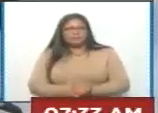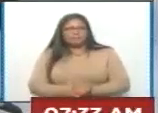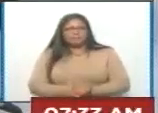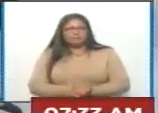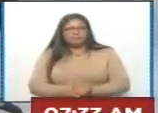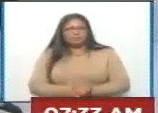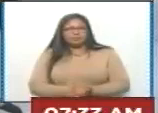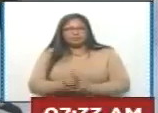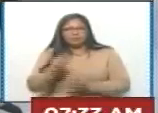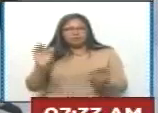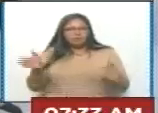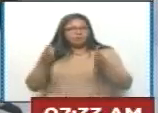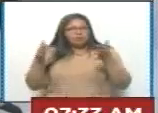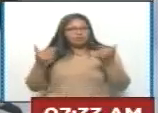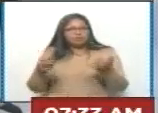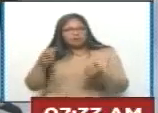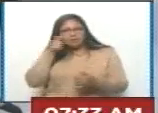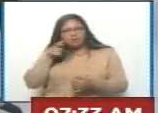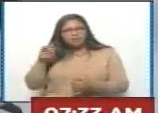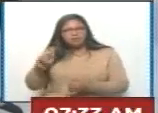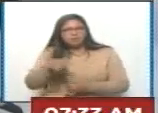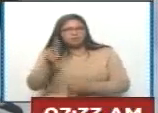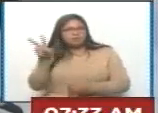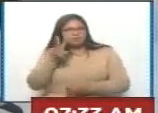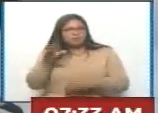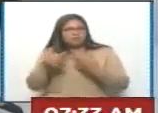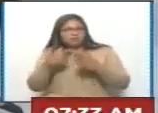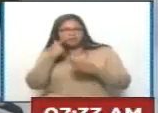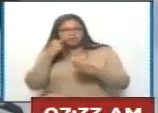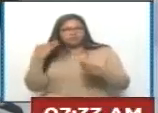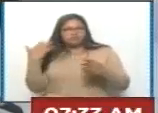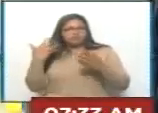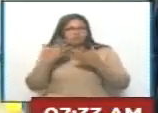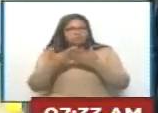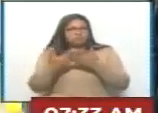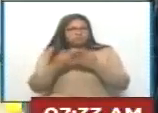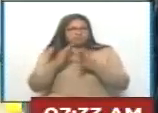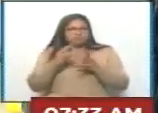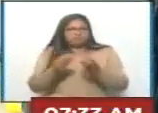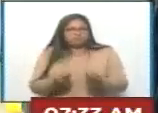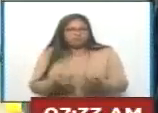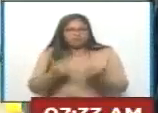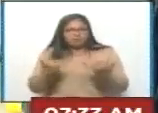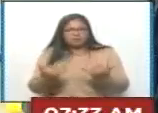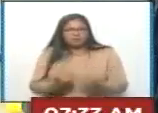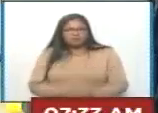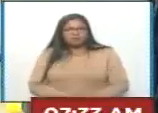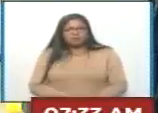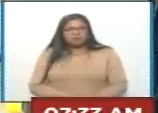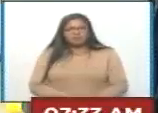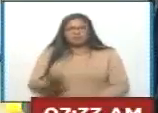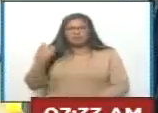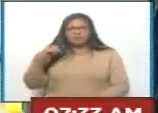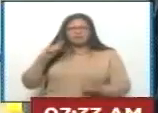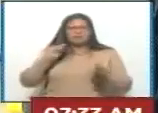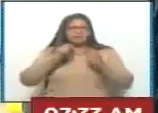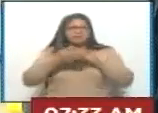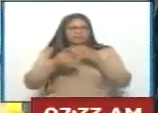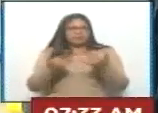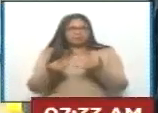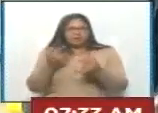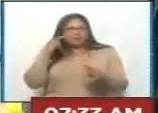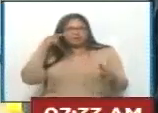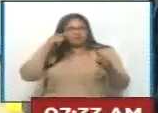empuje del pueblo venezolano frente a una dictadura que se venía desmoronando. Contener las transformaciones, ese fue el